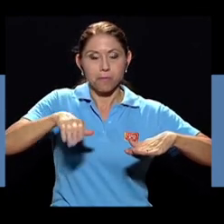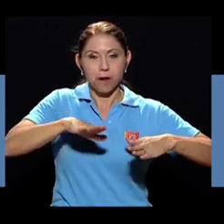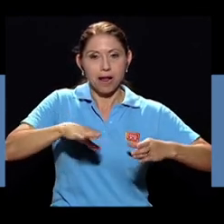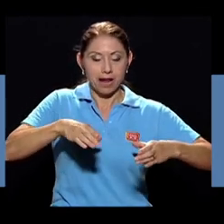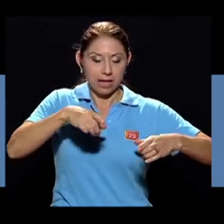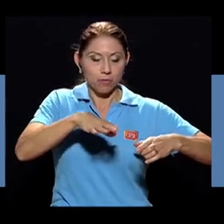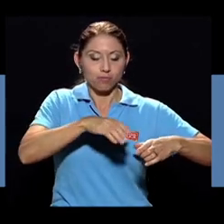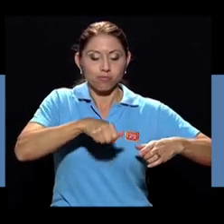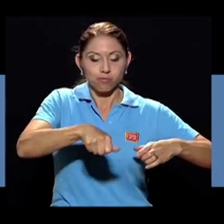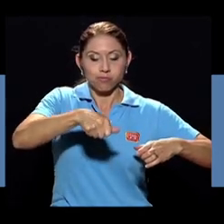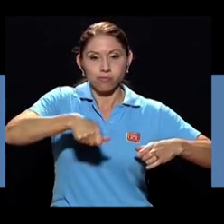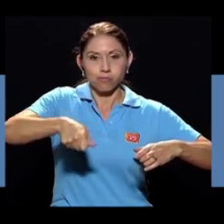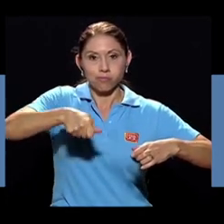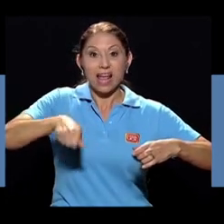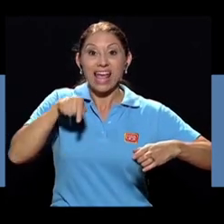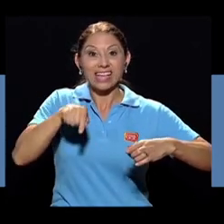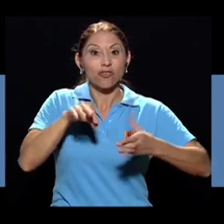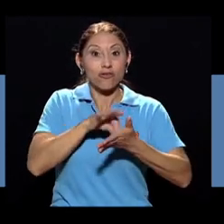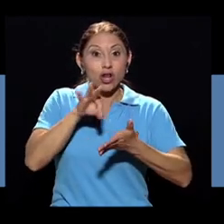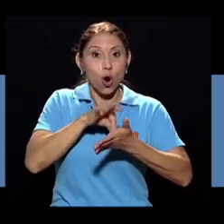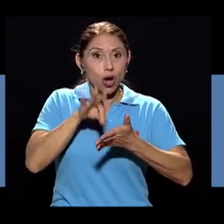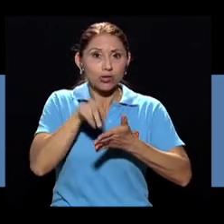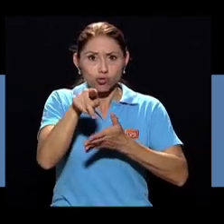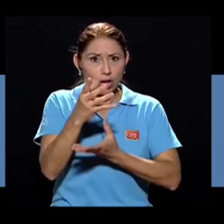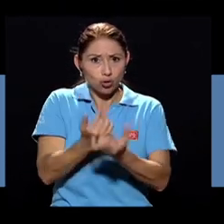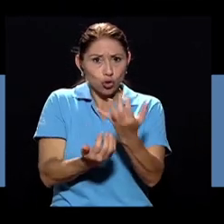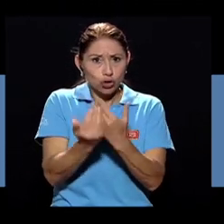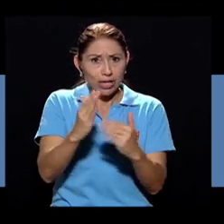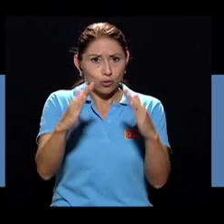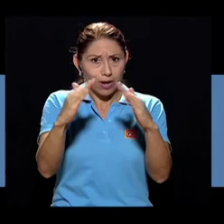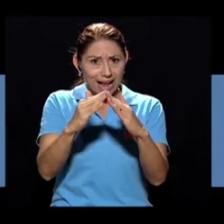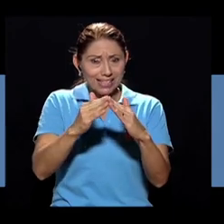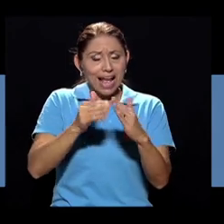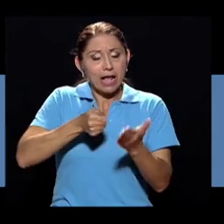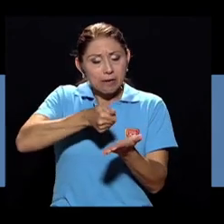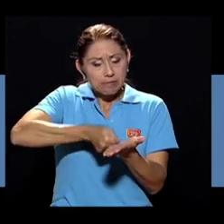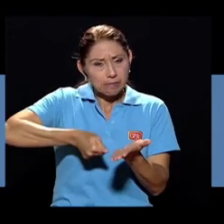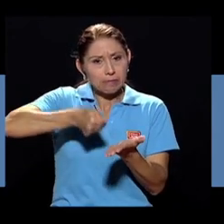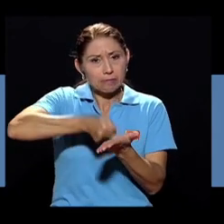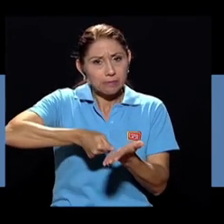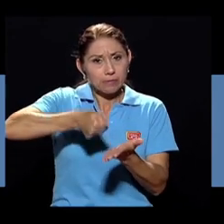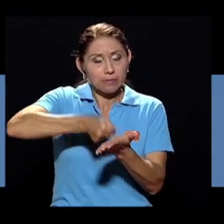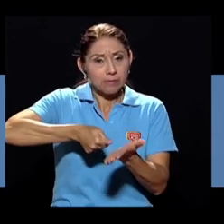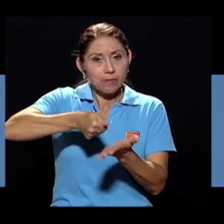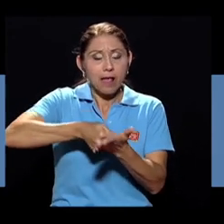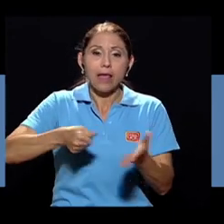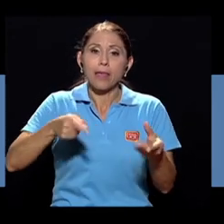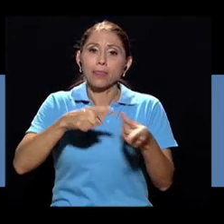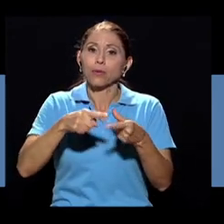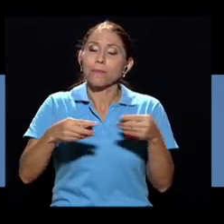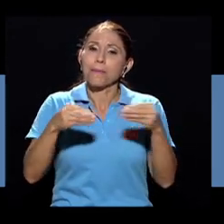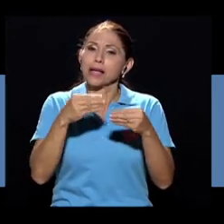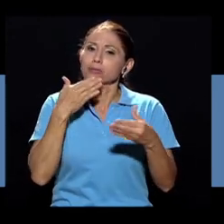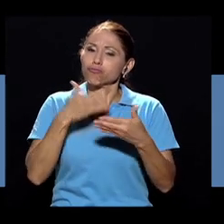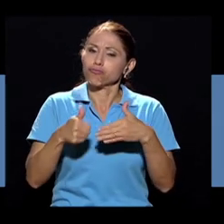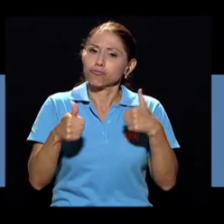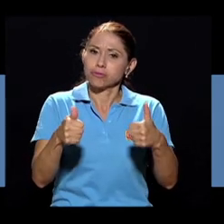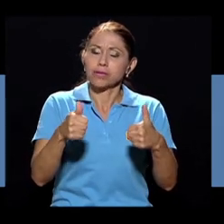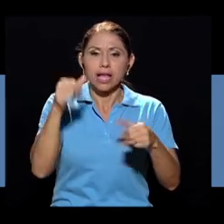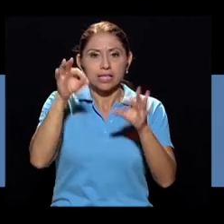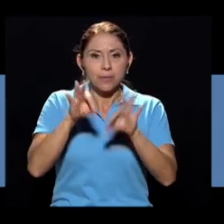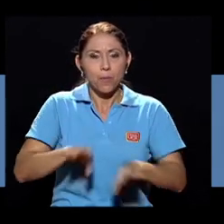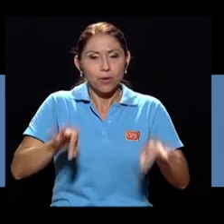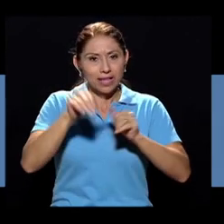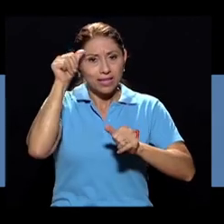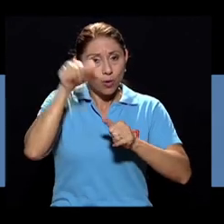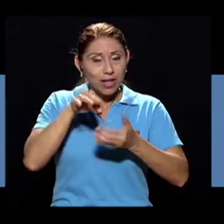frijoles. Estos son frijoles caseros que se majan en la casa, preparan en la casa, entonces guardan más sus nutrientes. Es